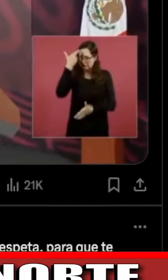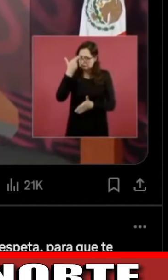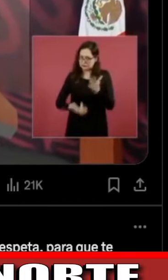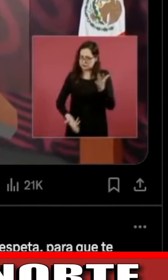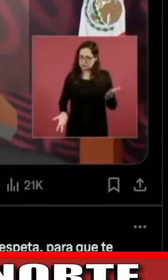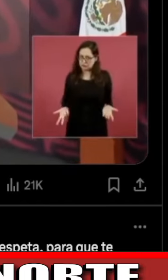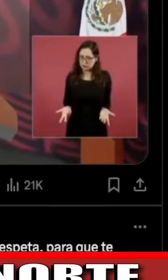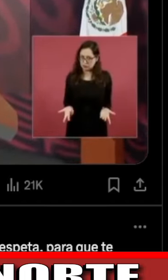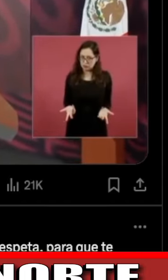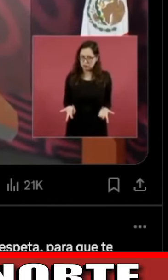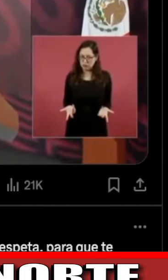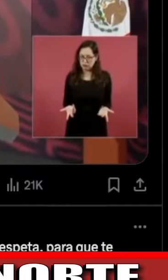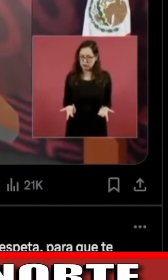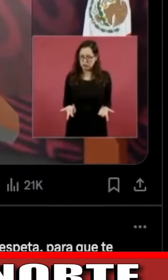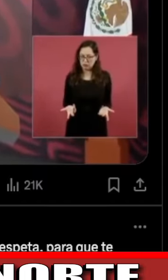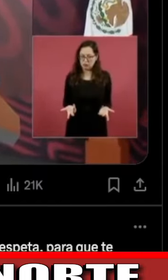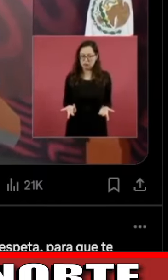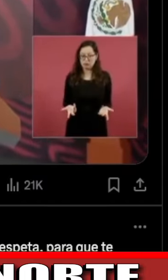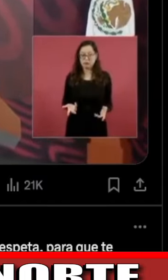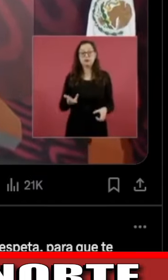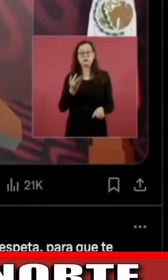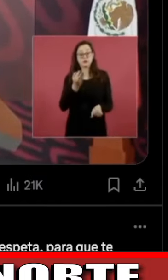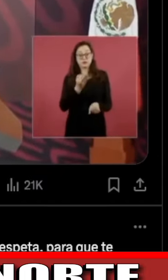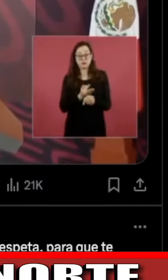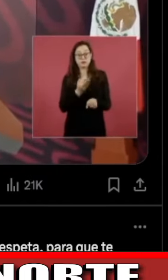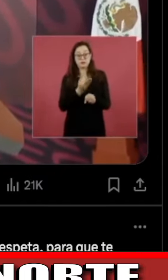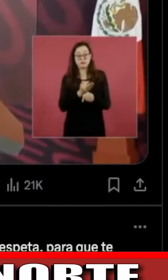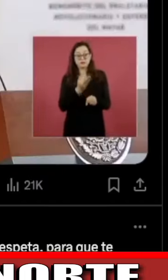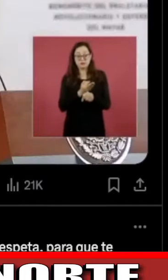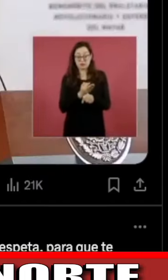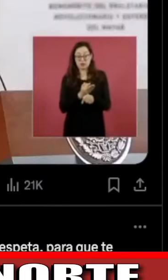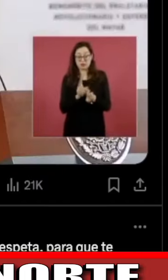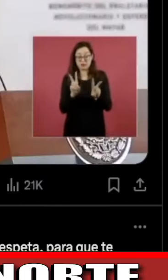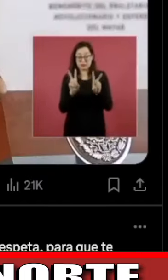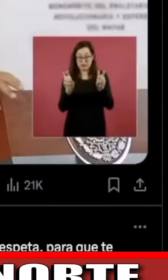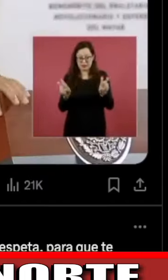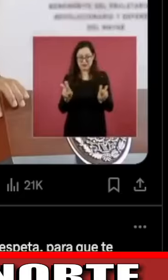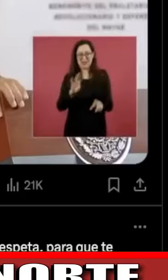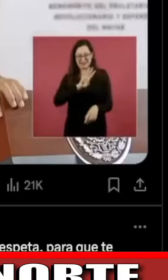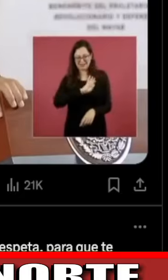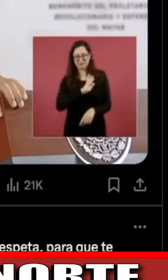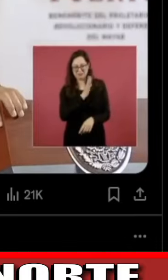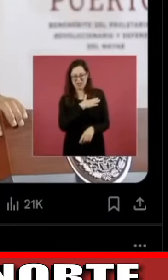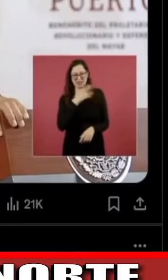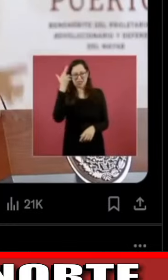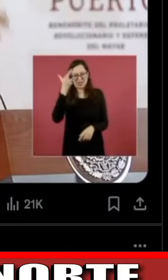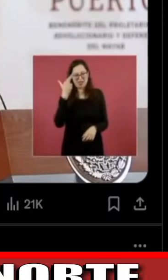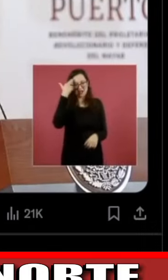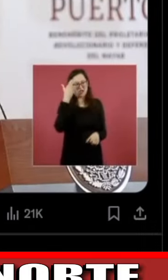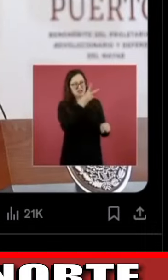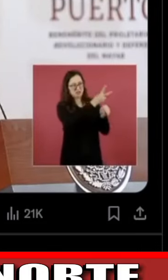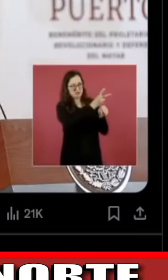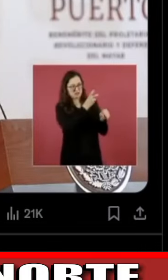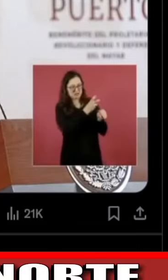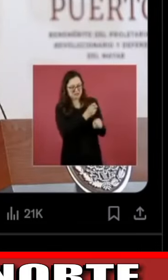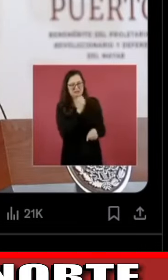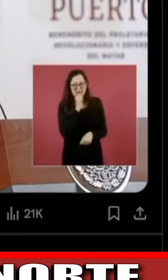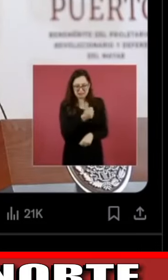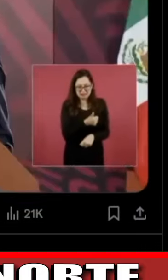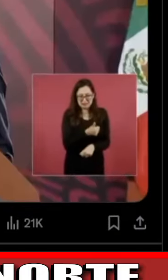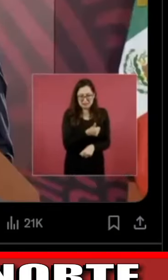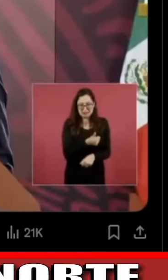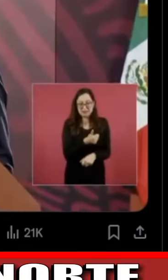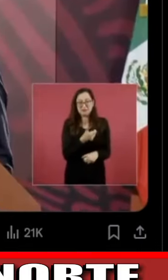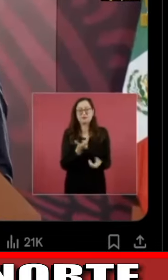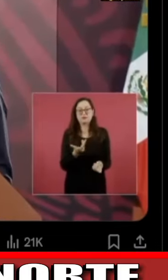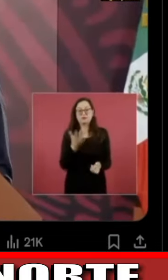eh de lo que pues pasó con nuestra gente con nuestros eh primeros pobladores